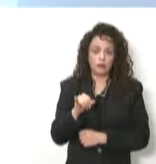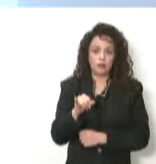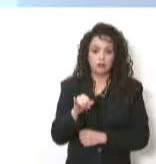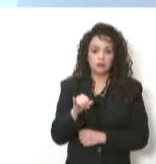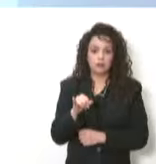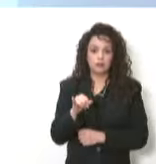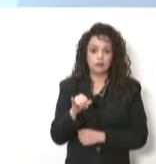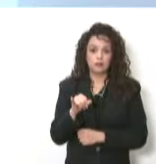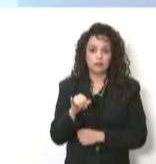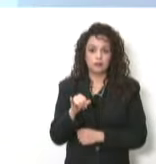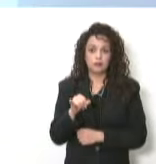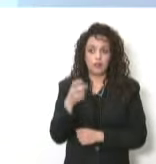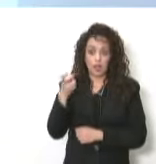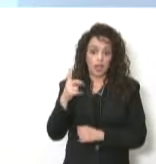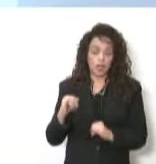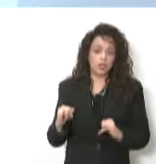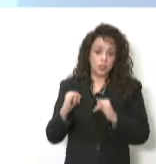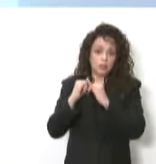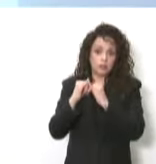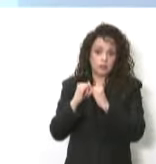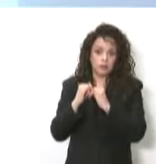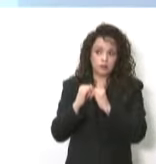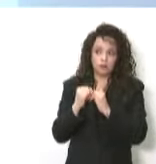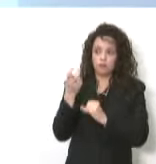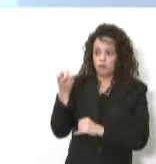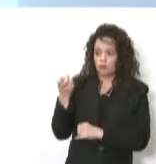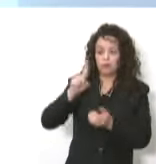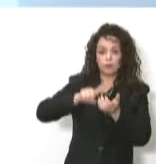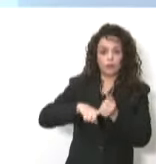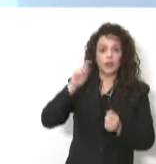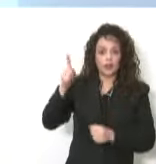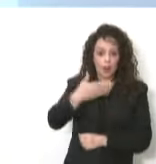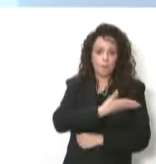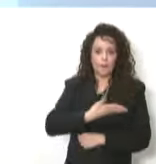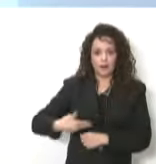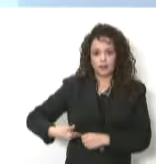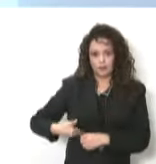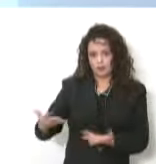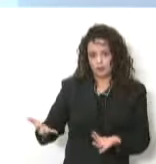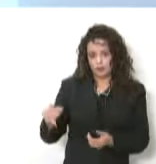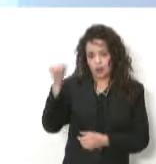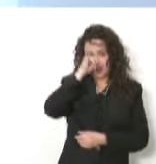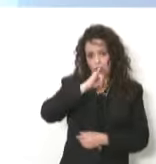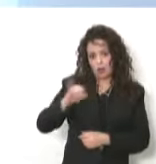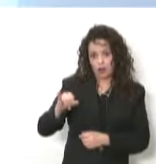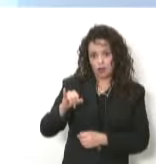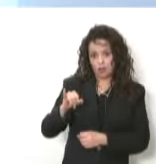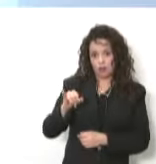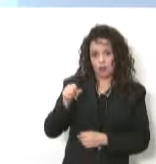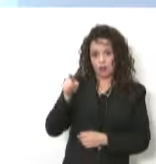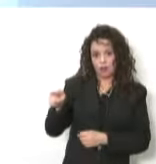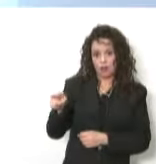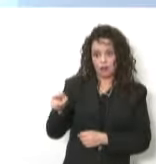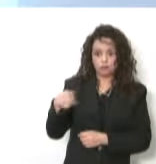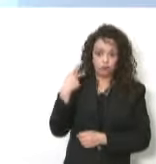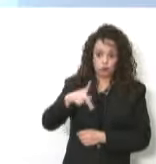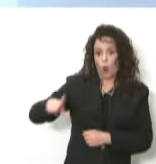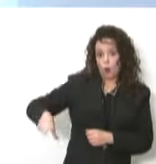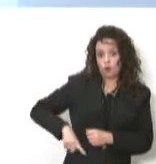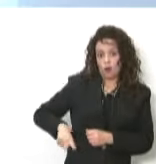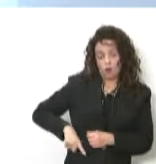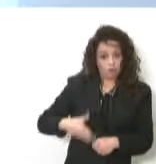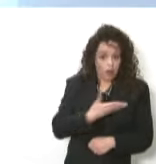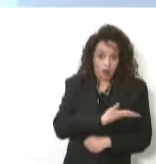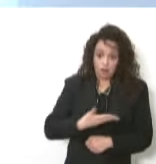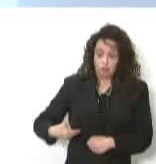el jefe de las instituciones, en ese caso el presidente como jefe de Estado, distinguiéndolo de presidente como jefe de su gobierno.